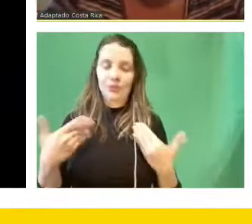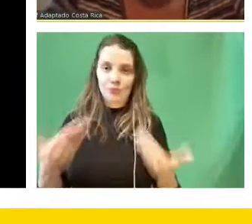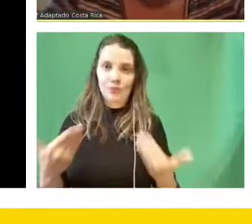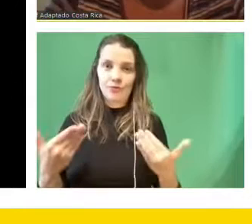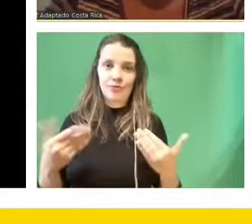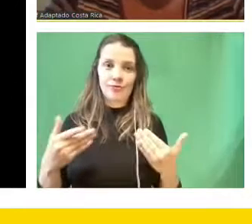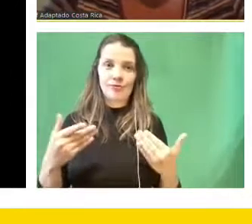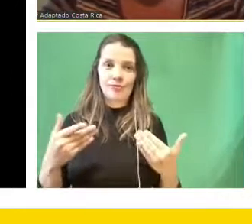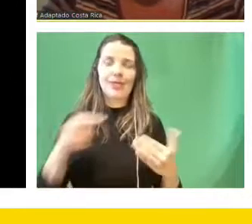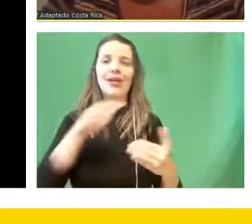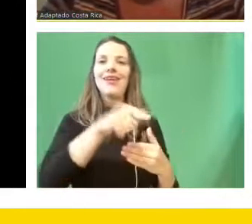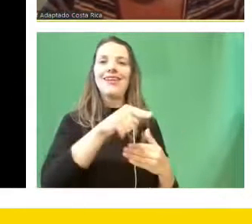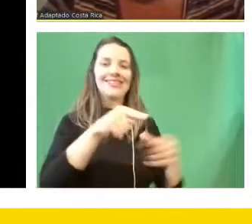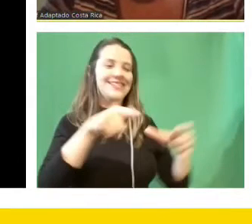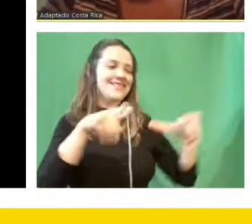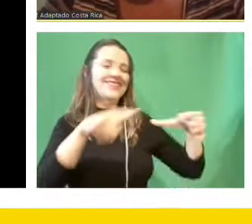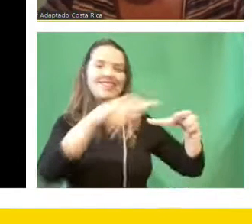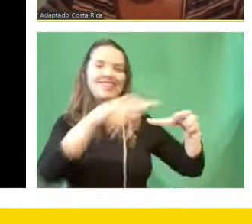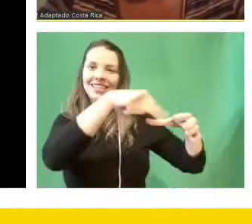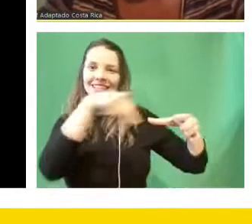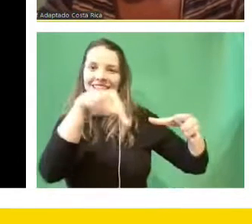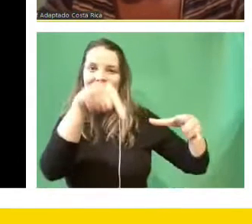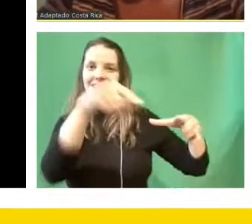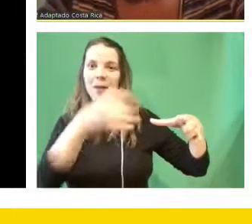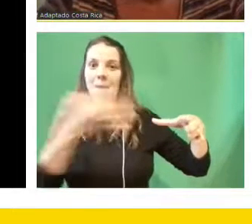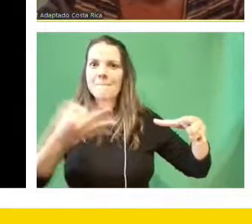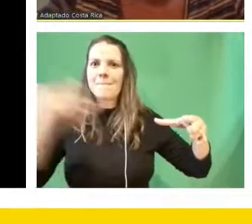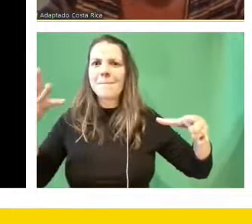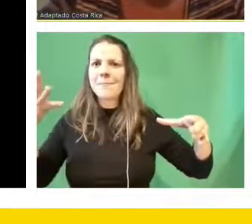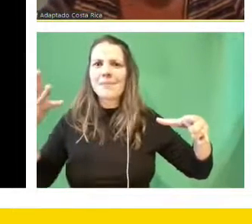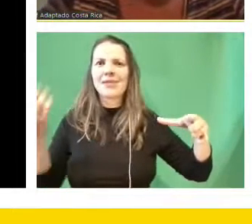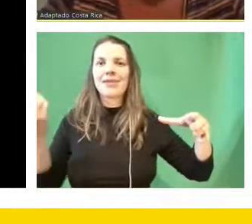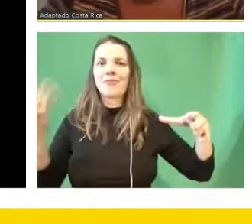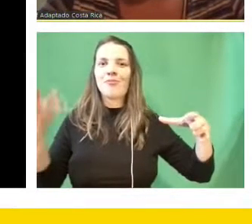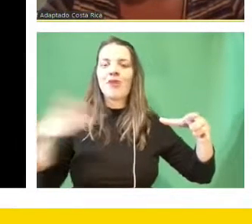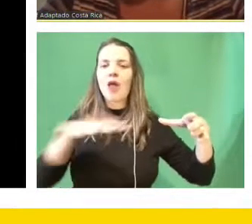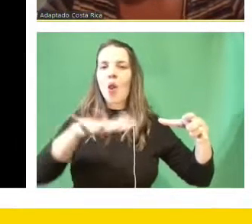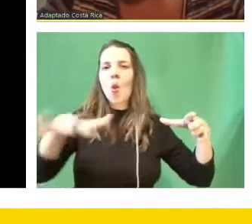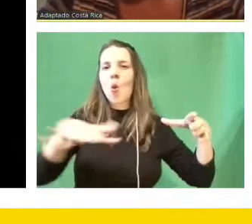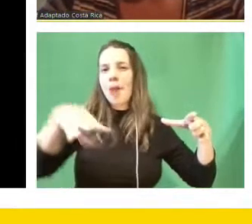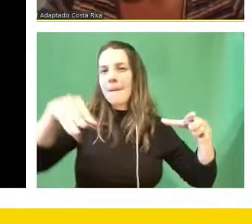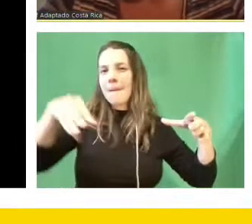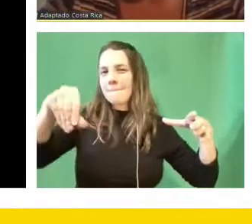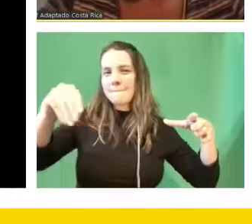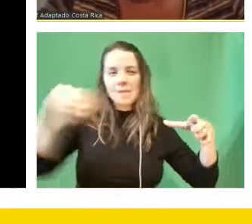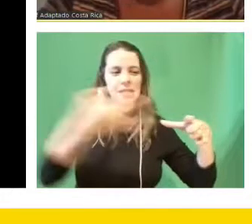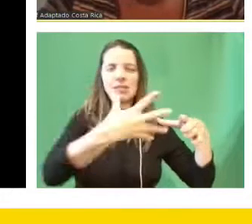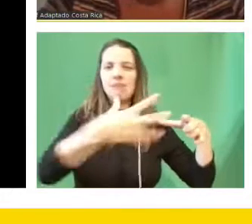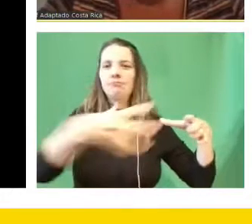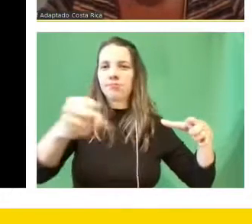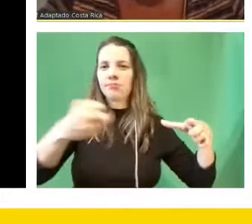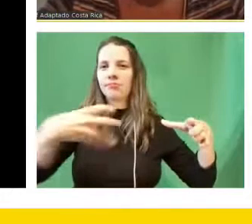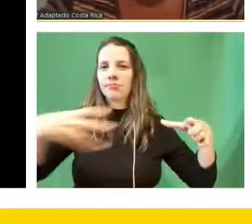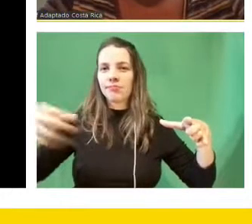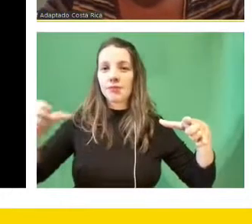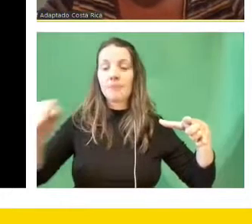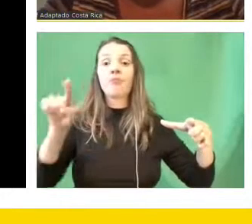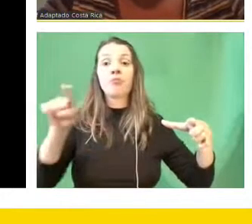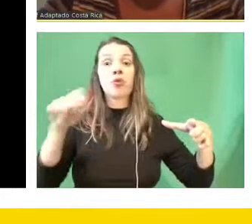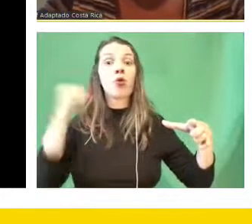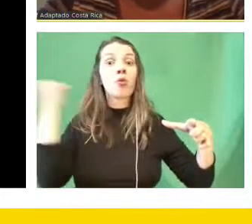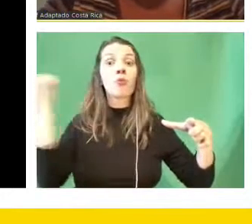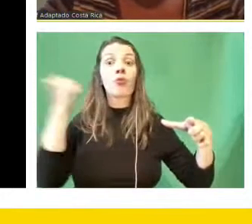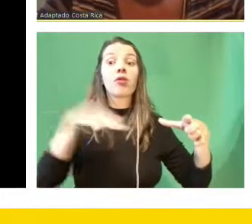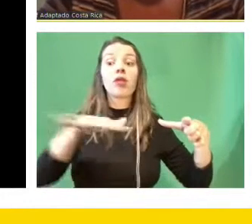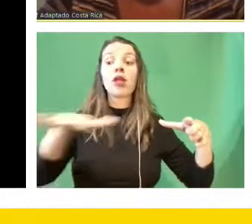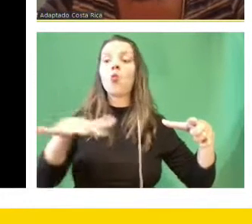¿verdad? Siempre y cuando tengamos algún lugar que nos preste esas tres cosas, electricidad, agua potable y descarga de